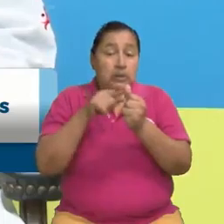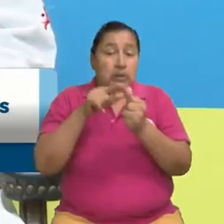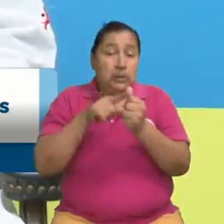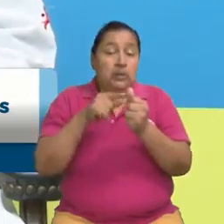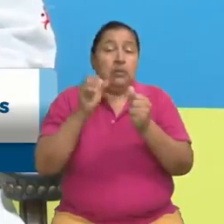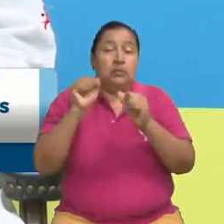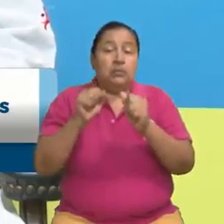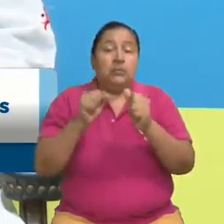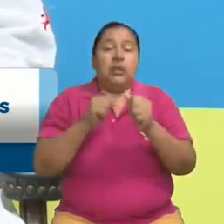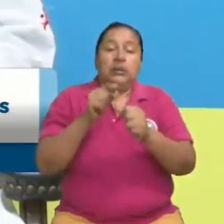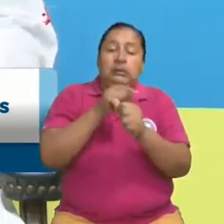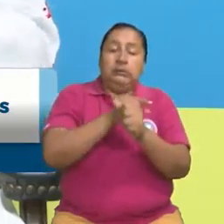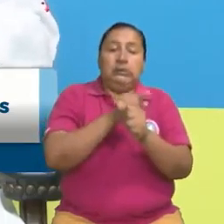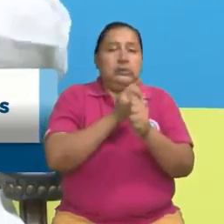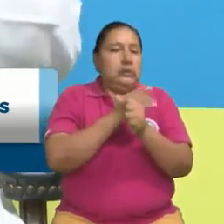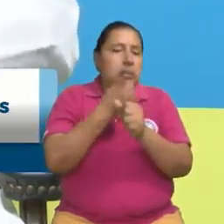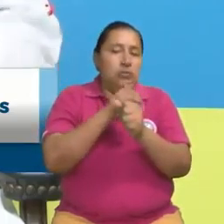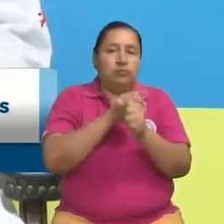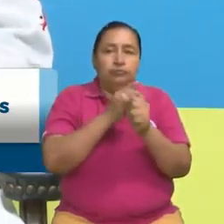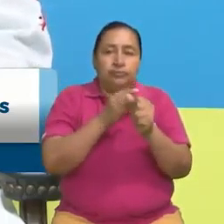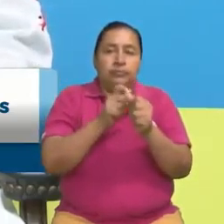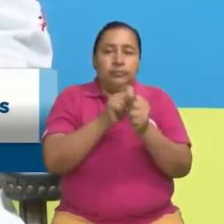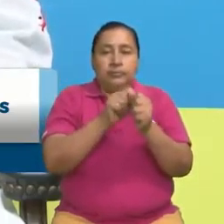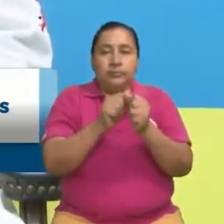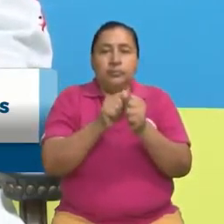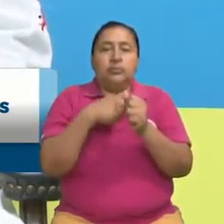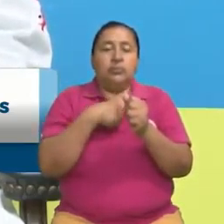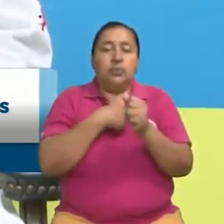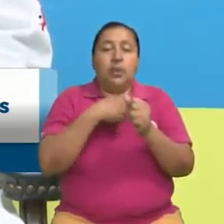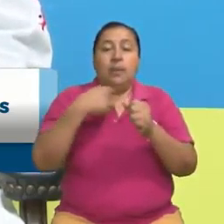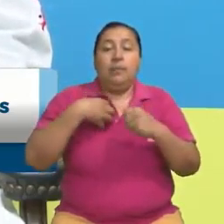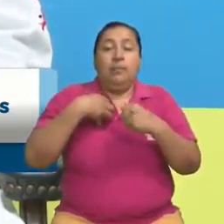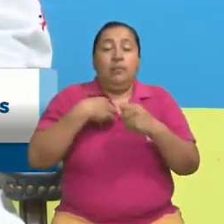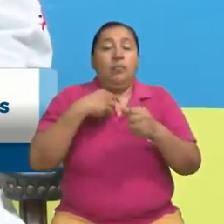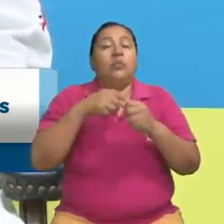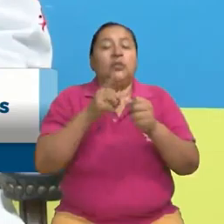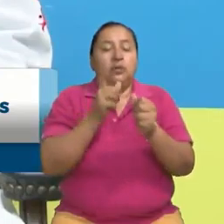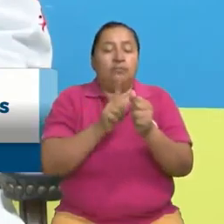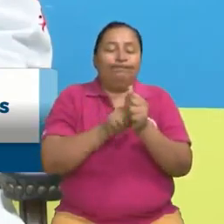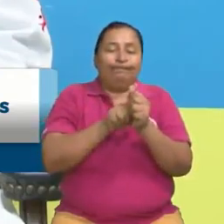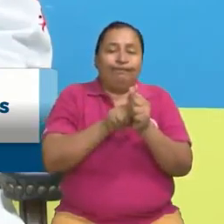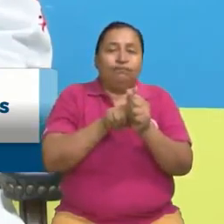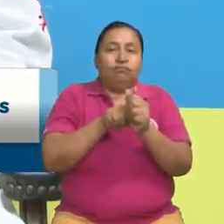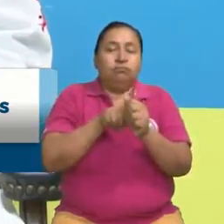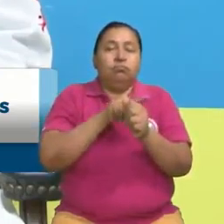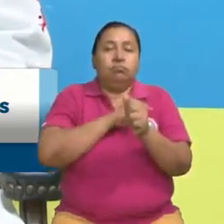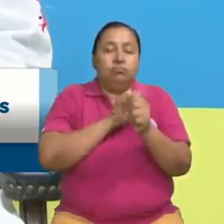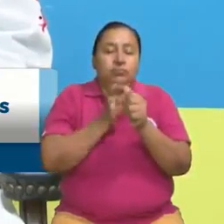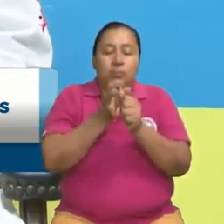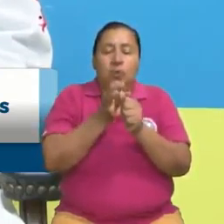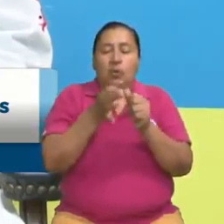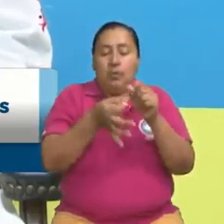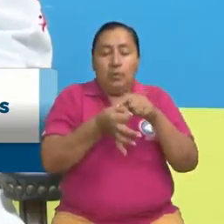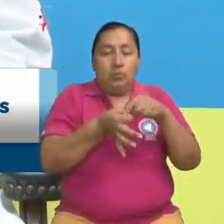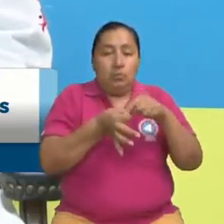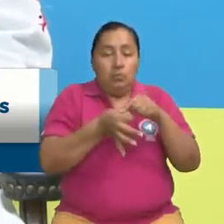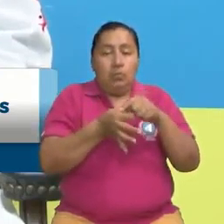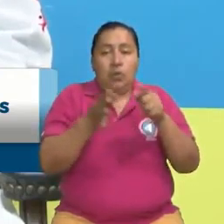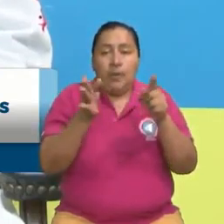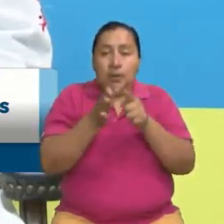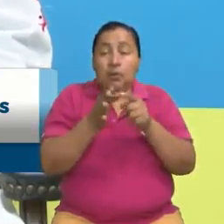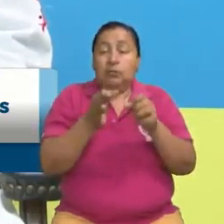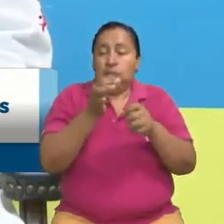al lado derecho. En este caso es la arteria pulmonar, y entonces esta arteria tiene un diámetro menor. Como tiene